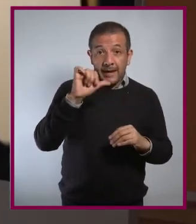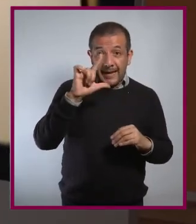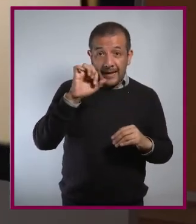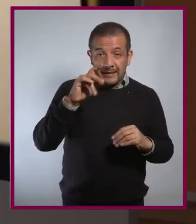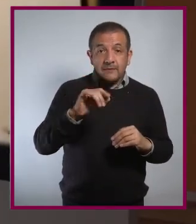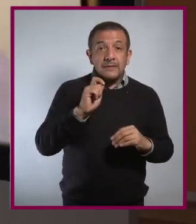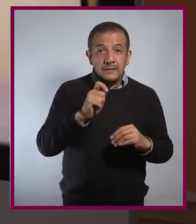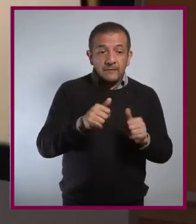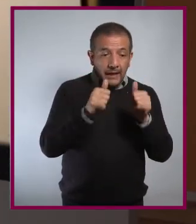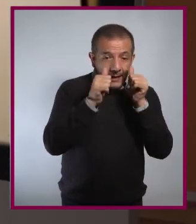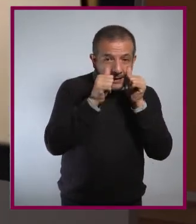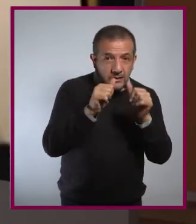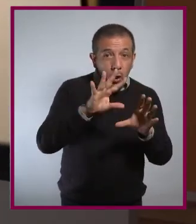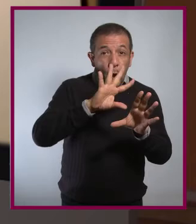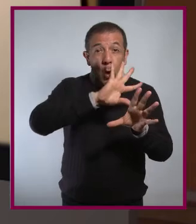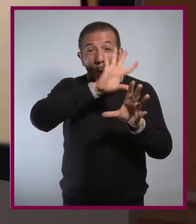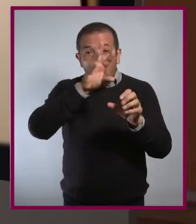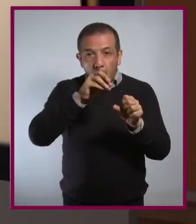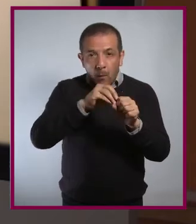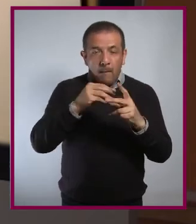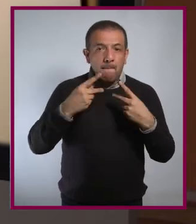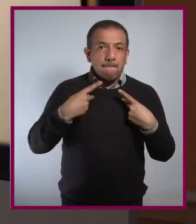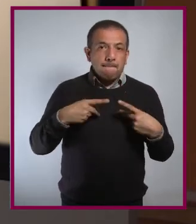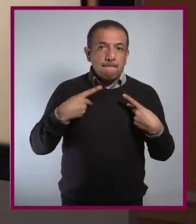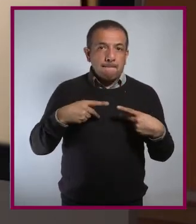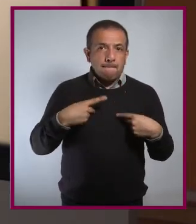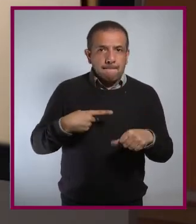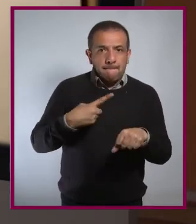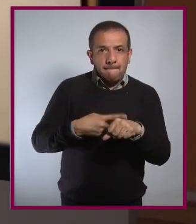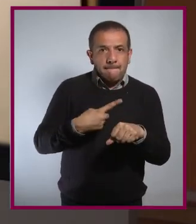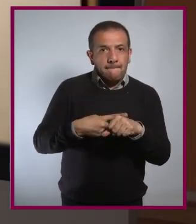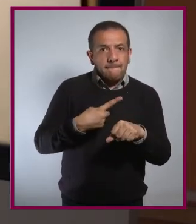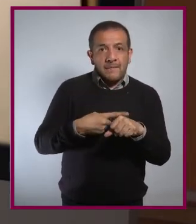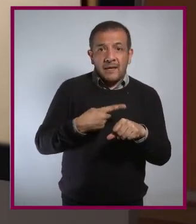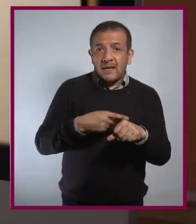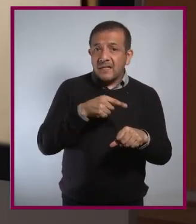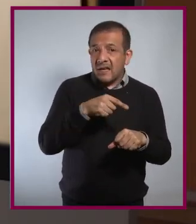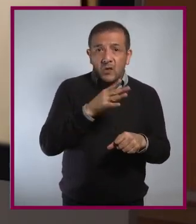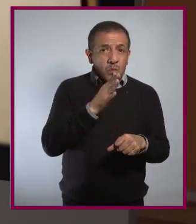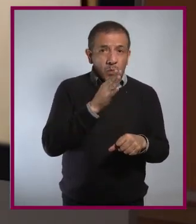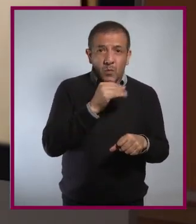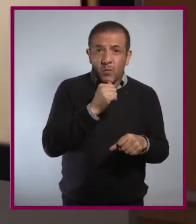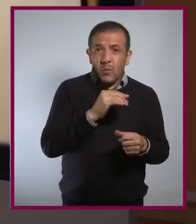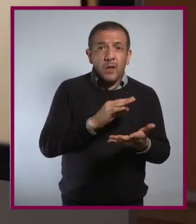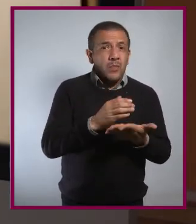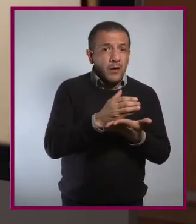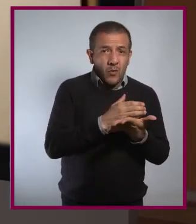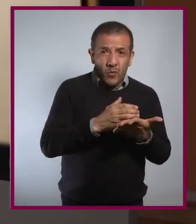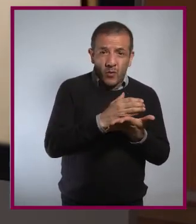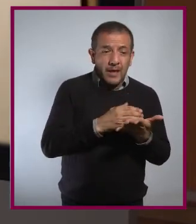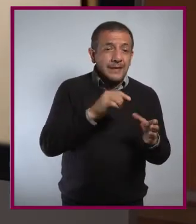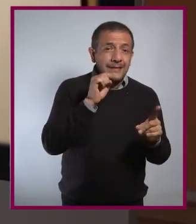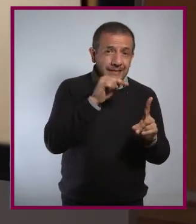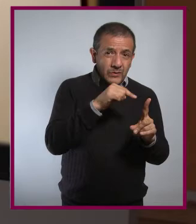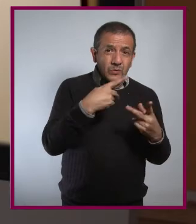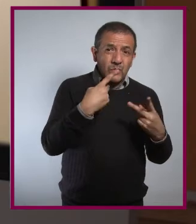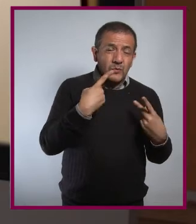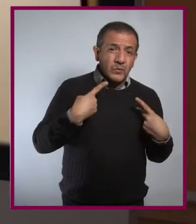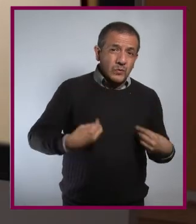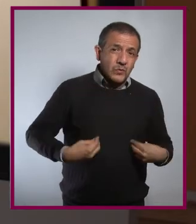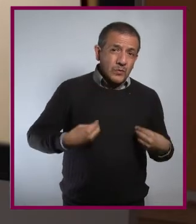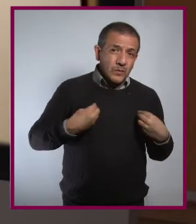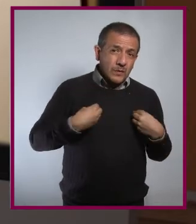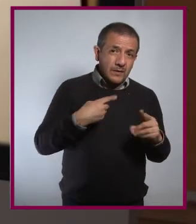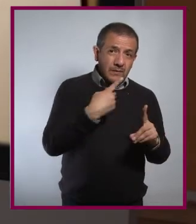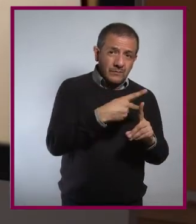la atención global, integral, de las personas que tienen una enfermedad que ya no se va a curar y que además su expectativa de vida